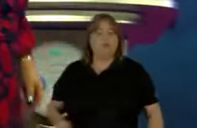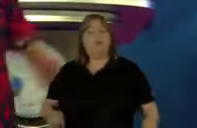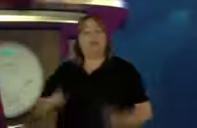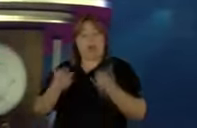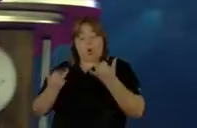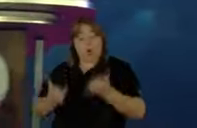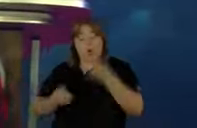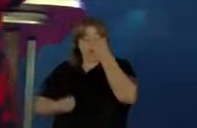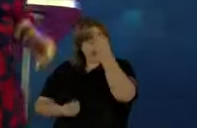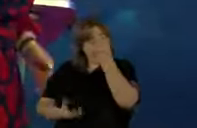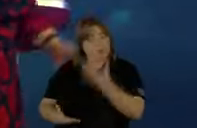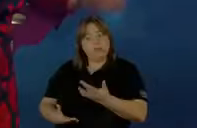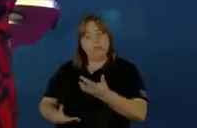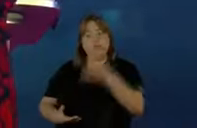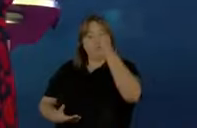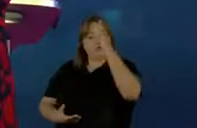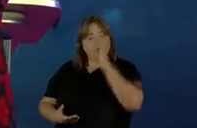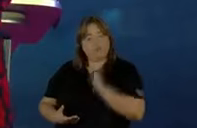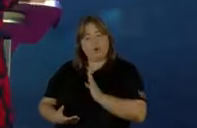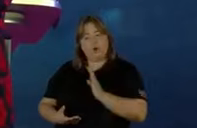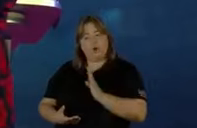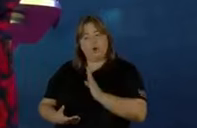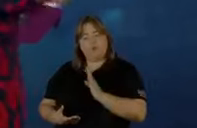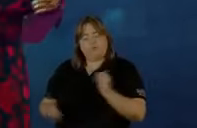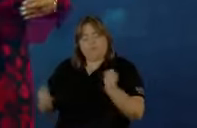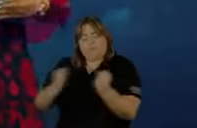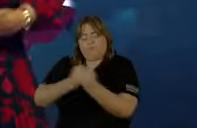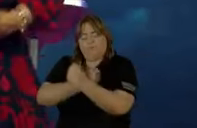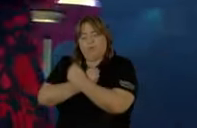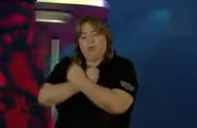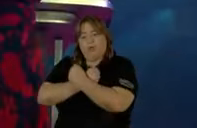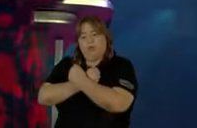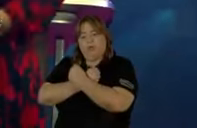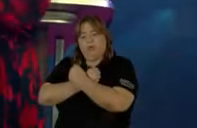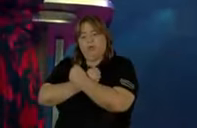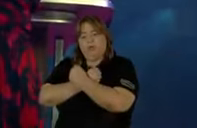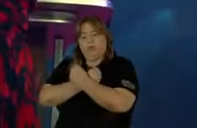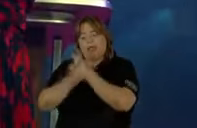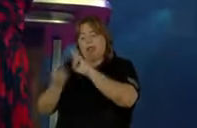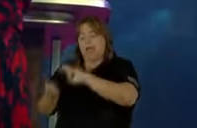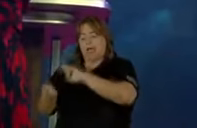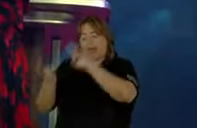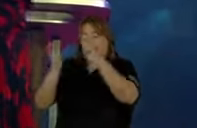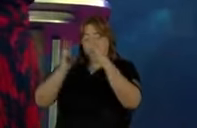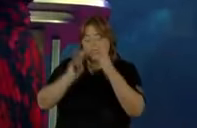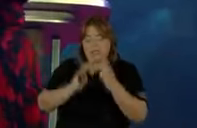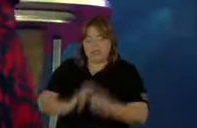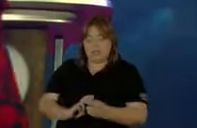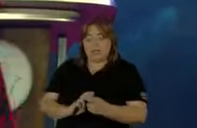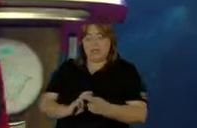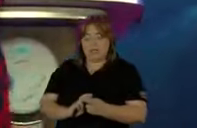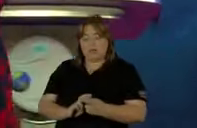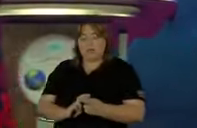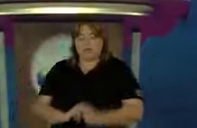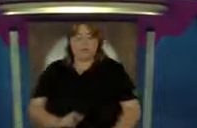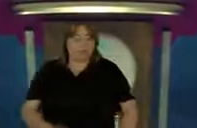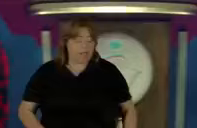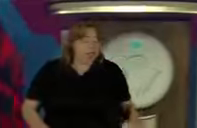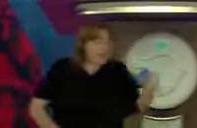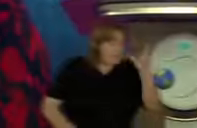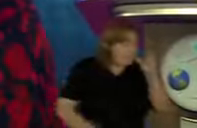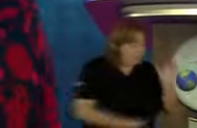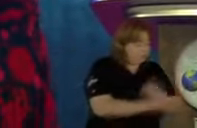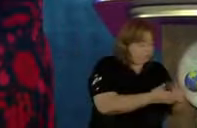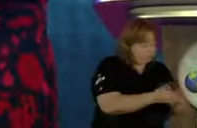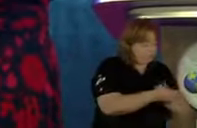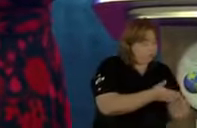noticia, Dios ama de manera tan y tan poderosa que restaura lo que el mundo destruyó, lo que el diablo destruyó. El